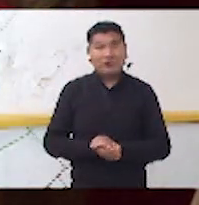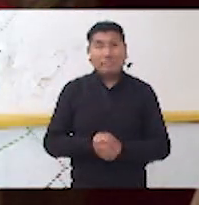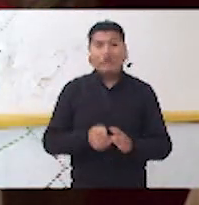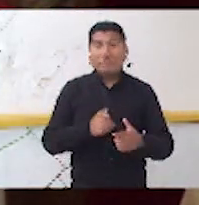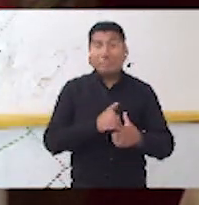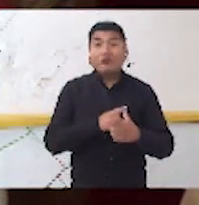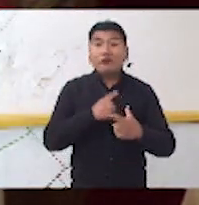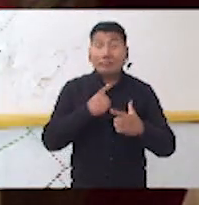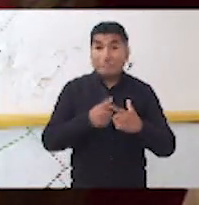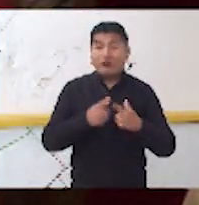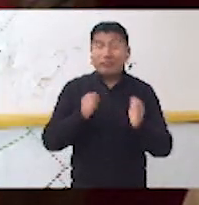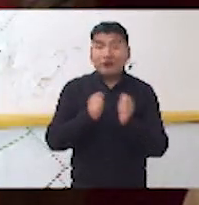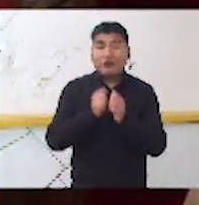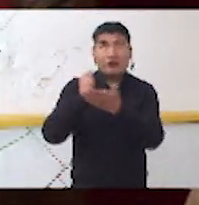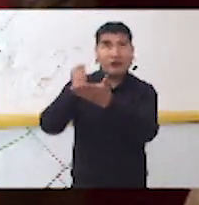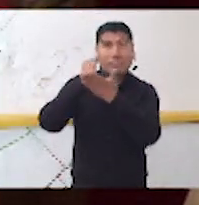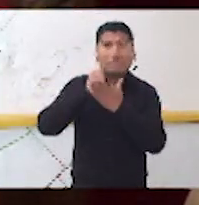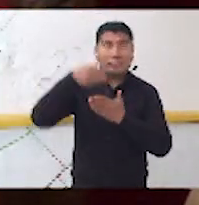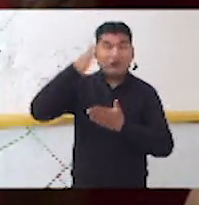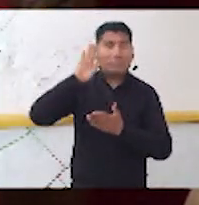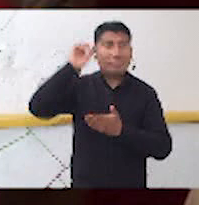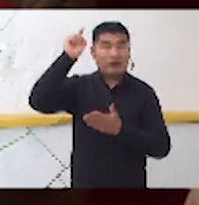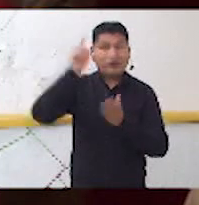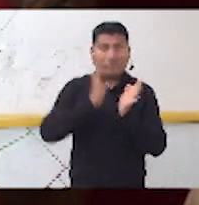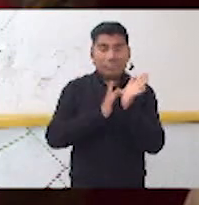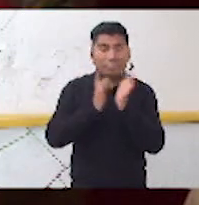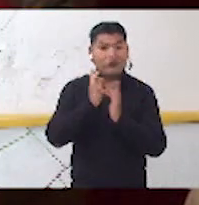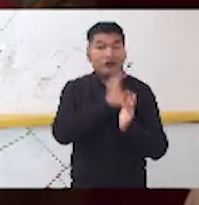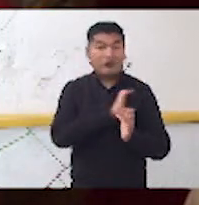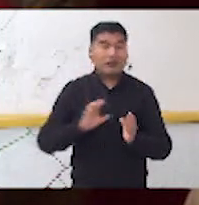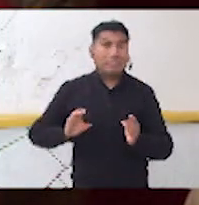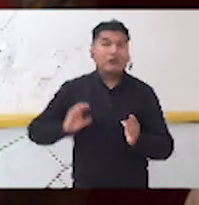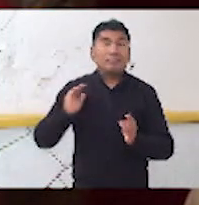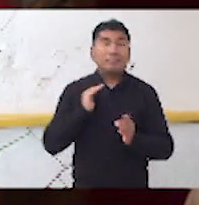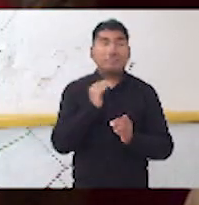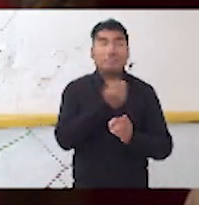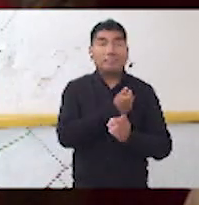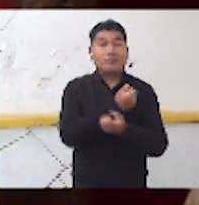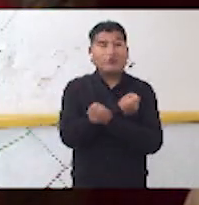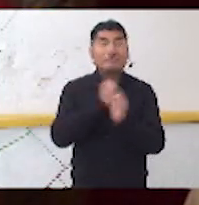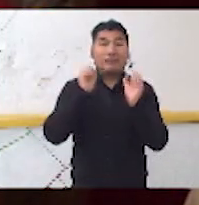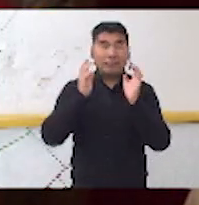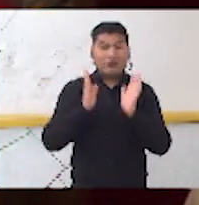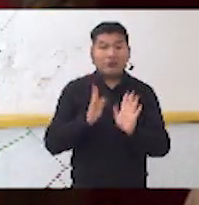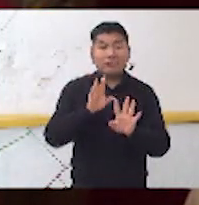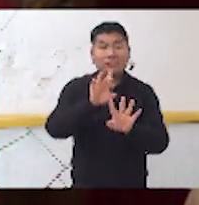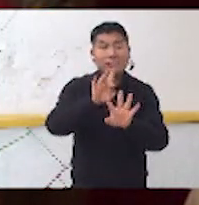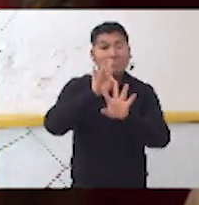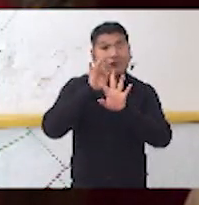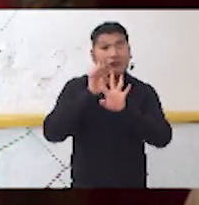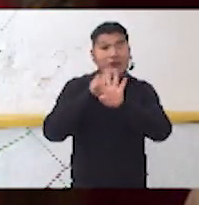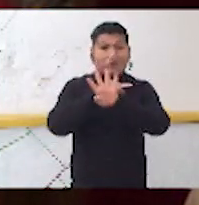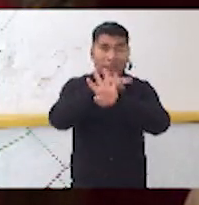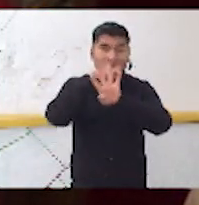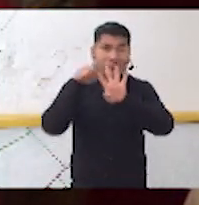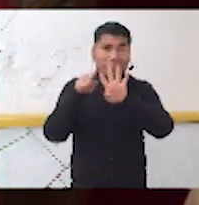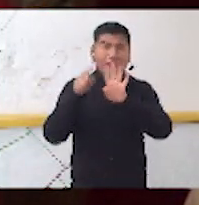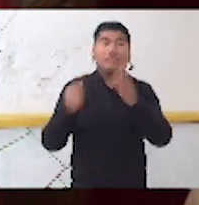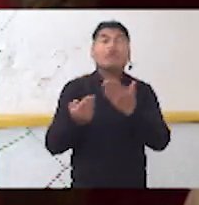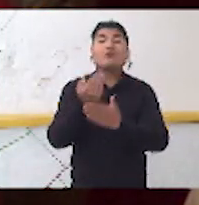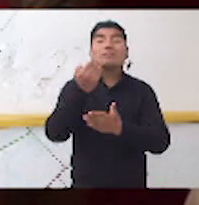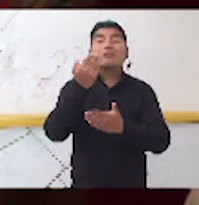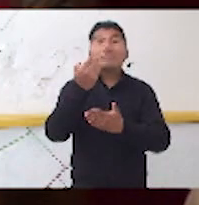Entonces, con el auxilio de Dios y de Jesucristo, nuestro Salvador, elegimos a estos hermanos